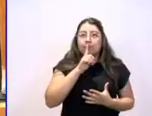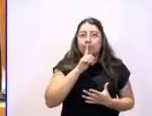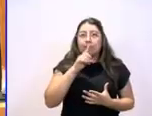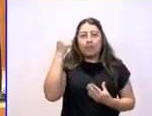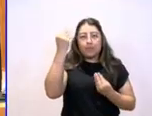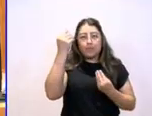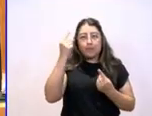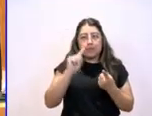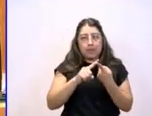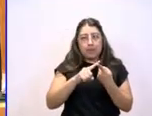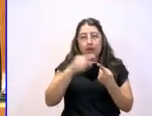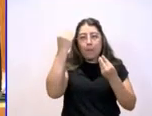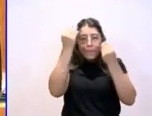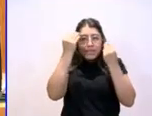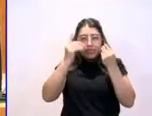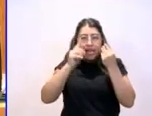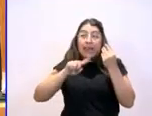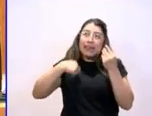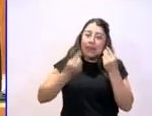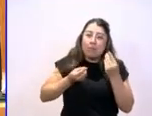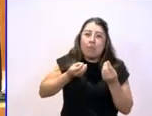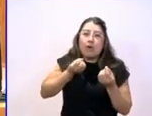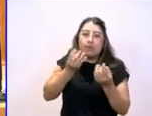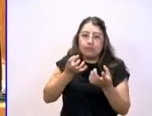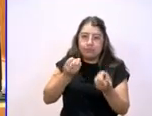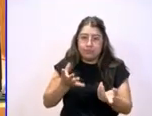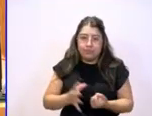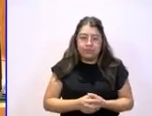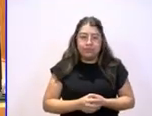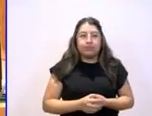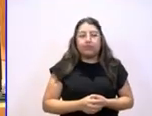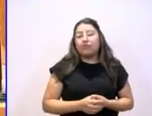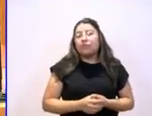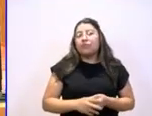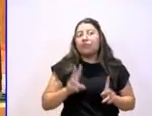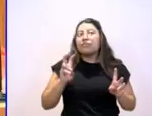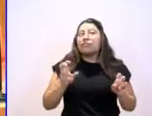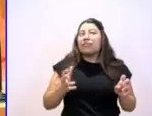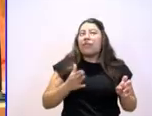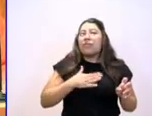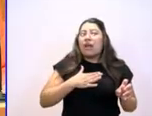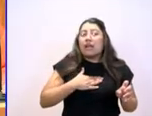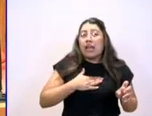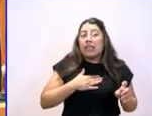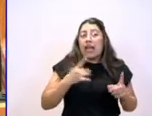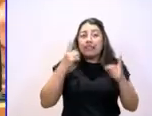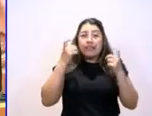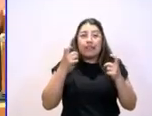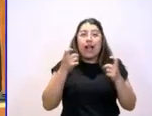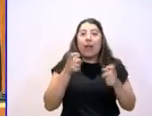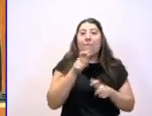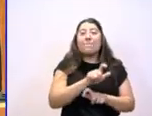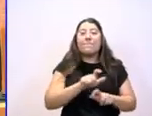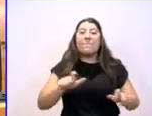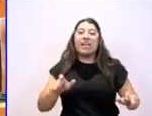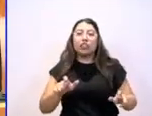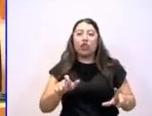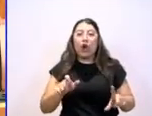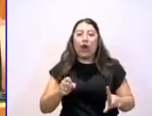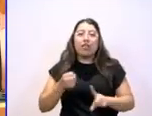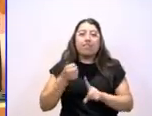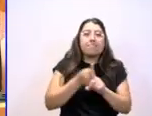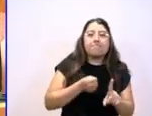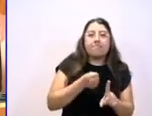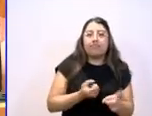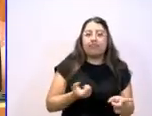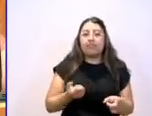de justificar en torno a la patria las cacerías, de justificar en torno a nuestra cultura